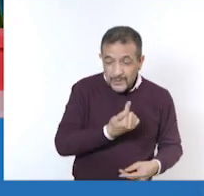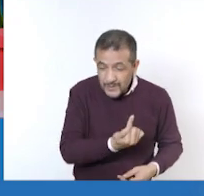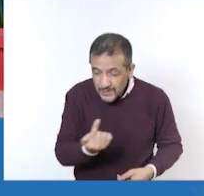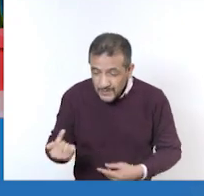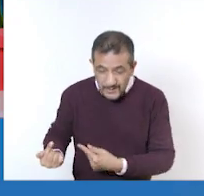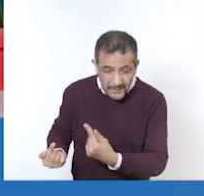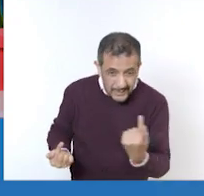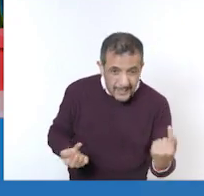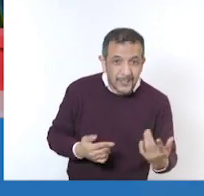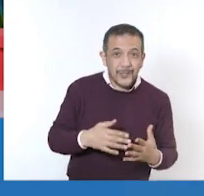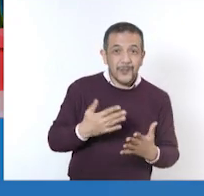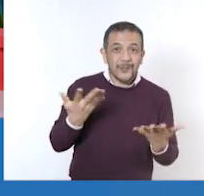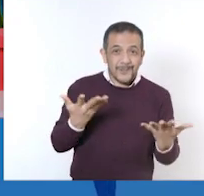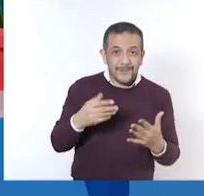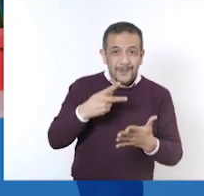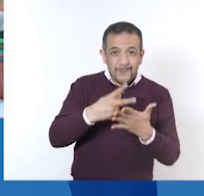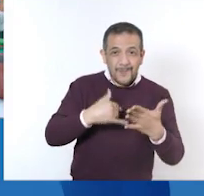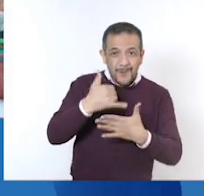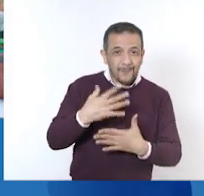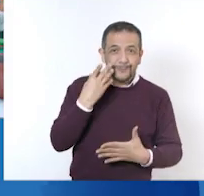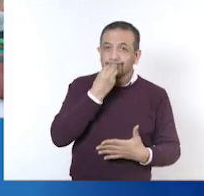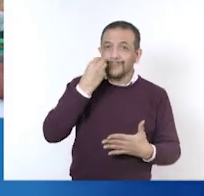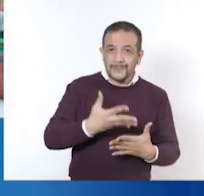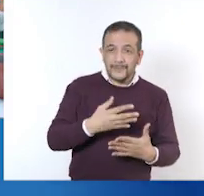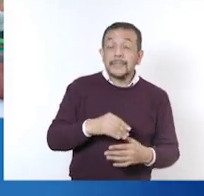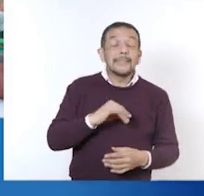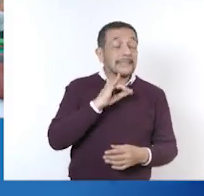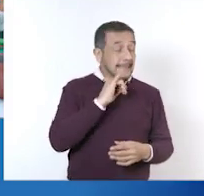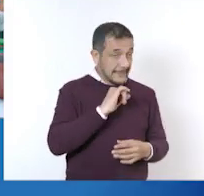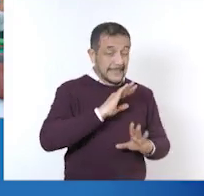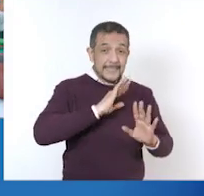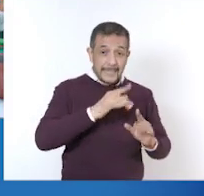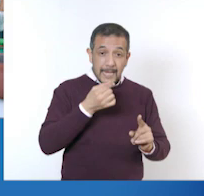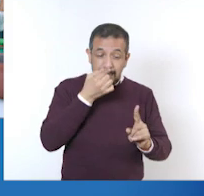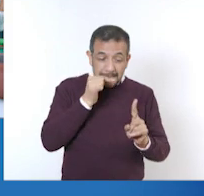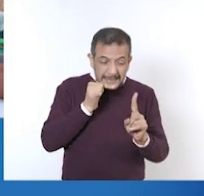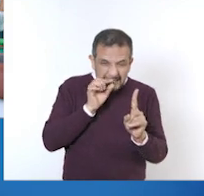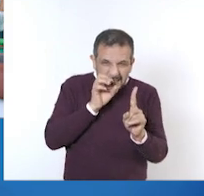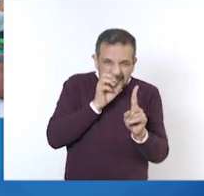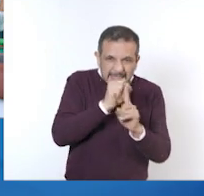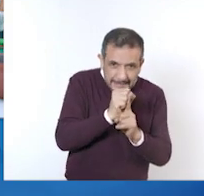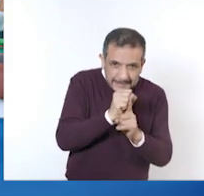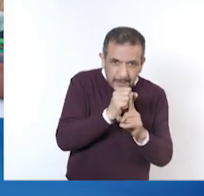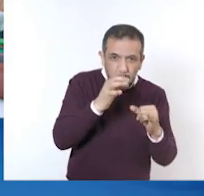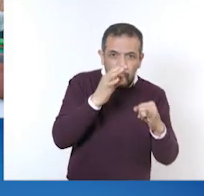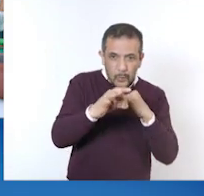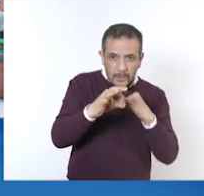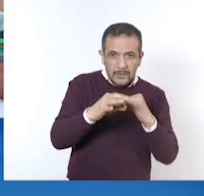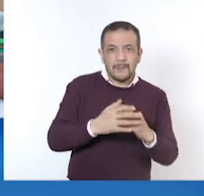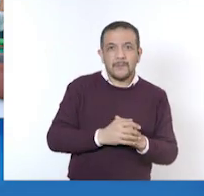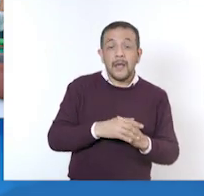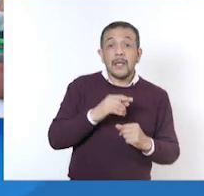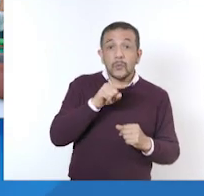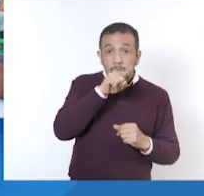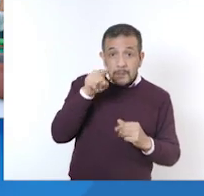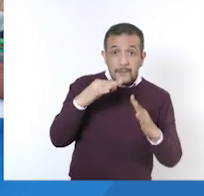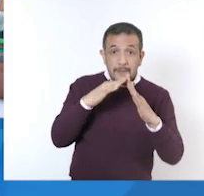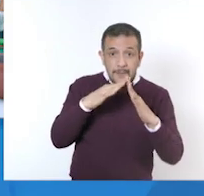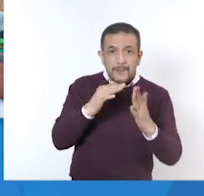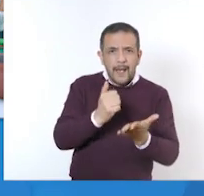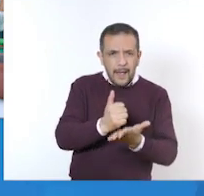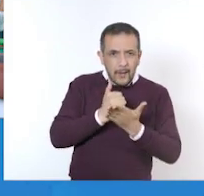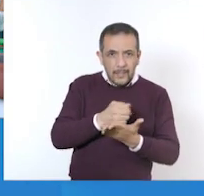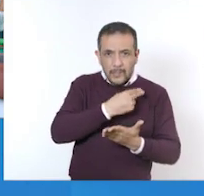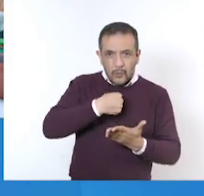niños hagan unos proyectos increíbles. Sí, ya estamos en la última etapa. Síganos ayudando en casa a realizar